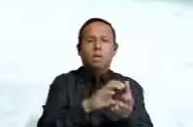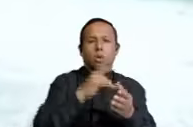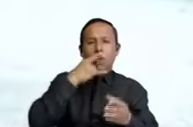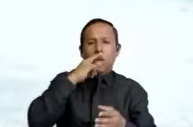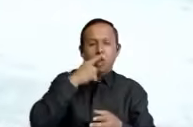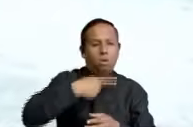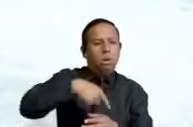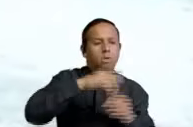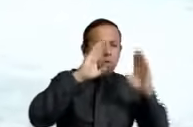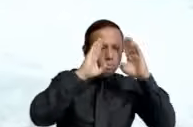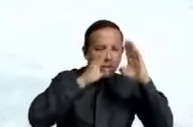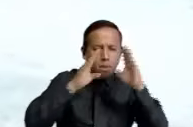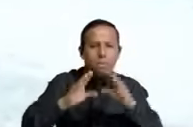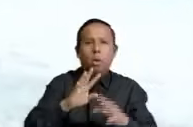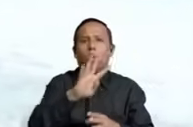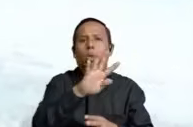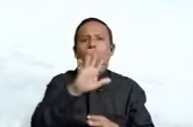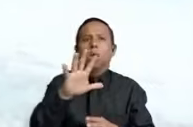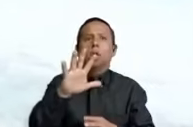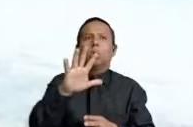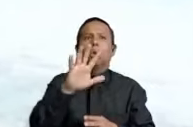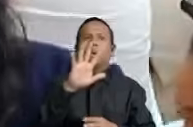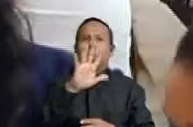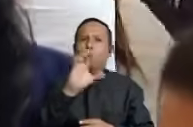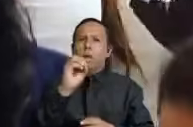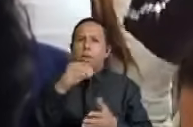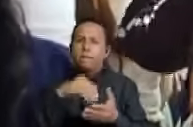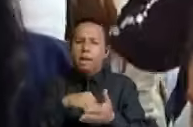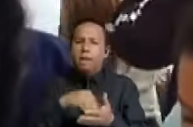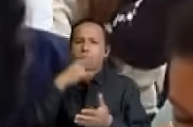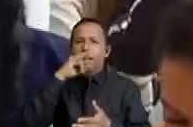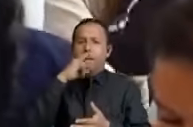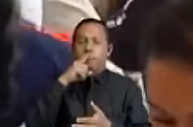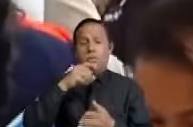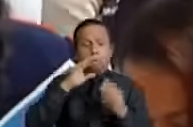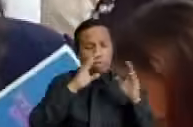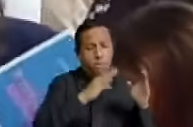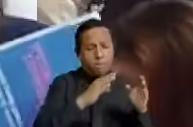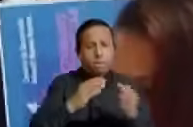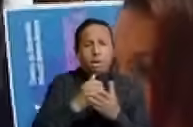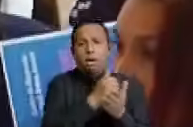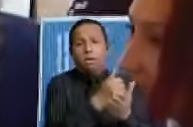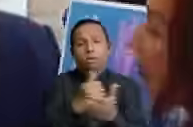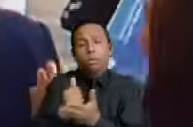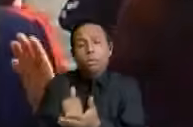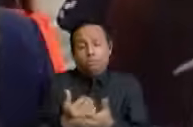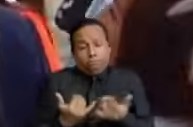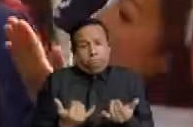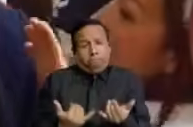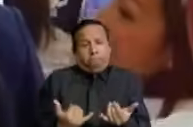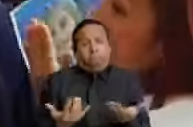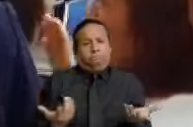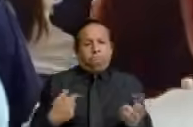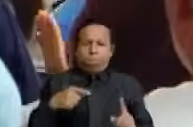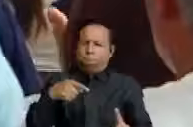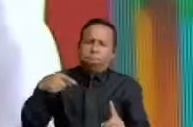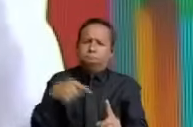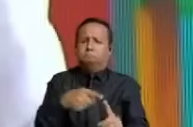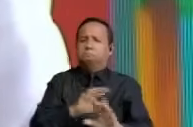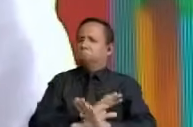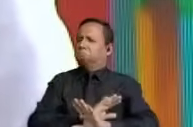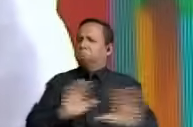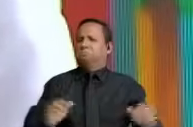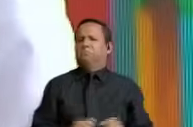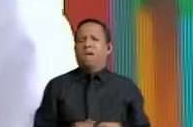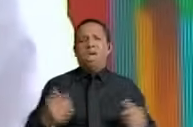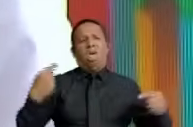450,000 niños dijo que a estas alturas es lo único que tiene entre Ceja y